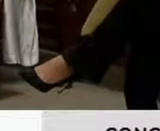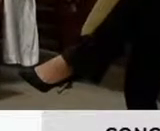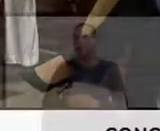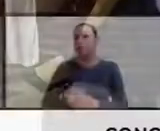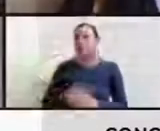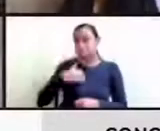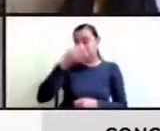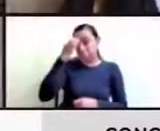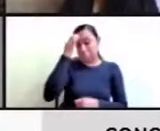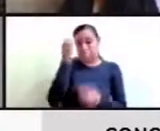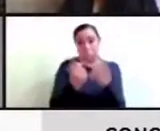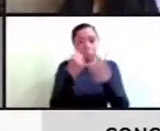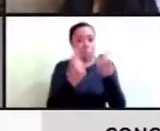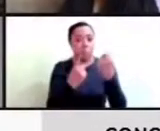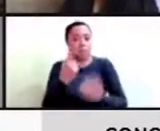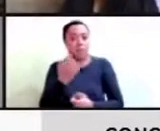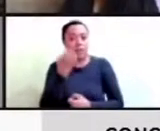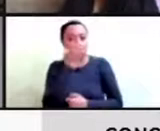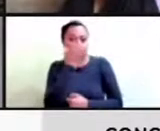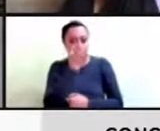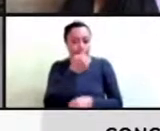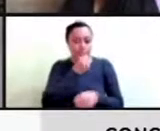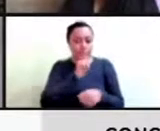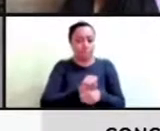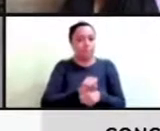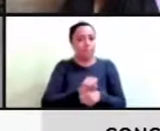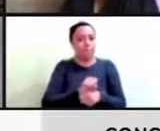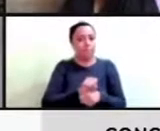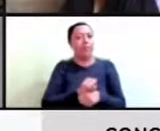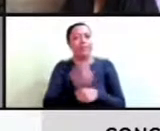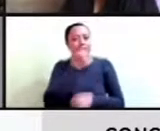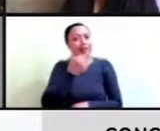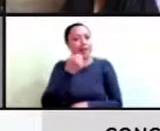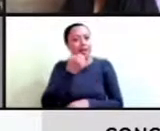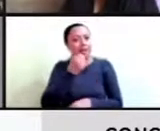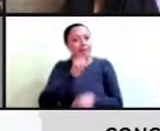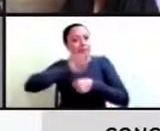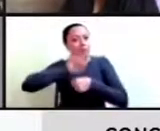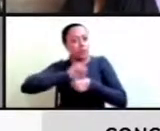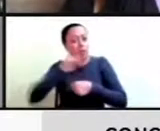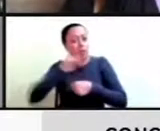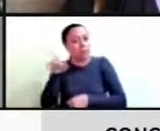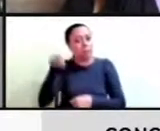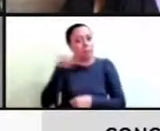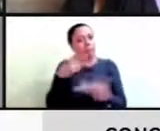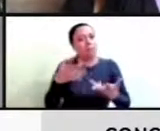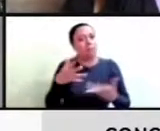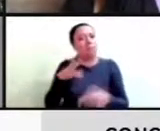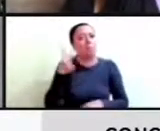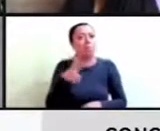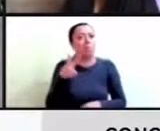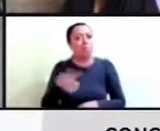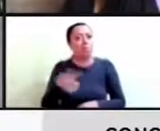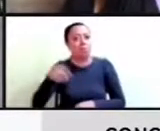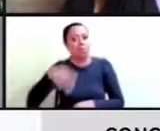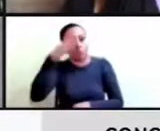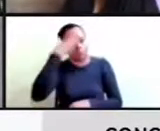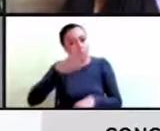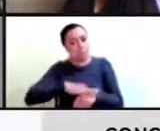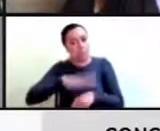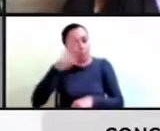de la secundaria, pero llevan toda su vida recopilando la historia de su lugar y les juro que saben mucho más que un historiador con